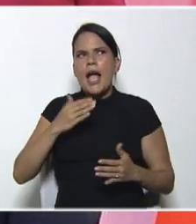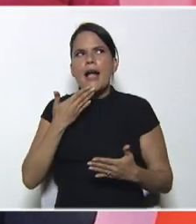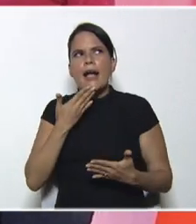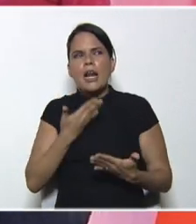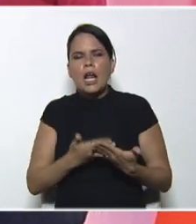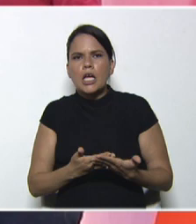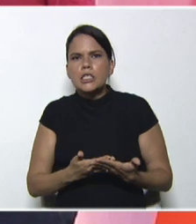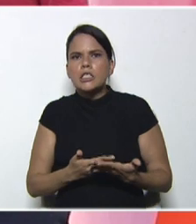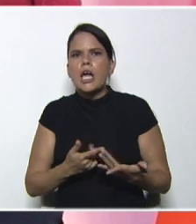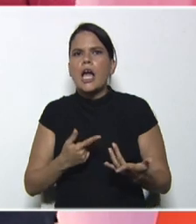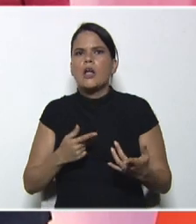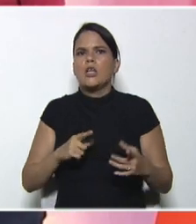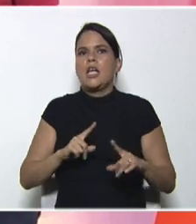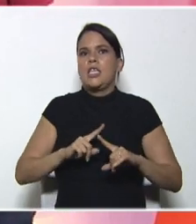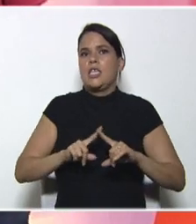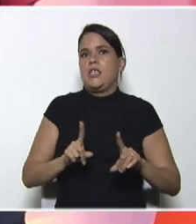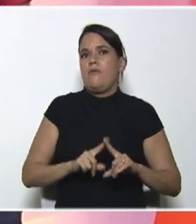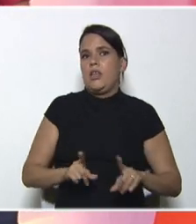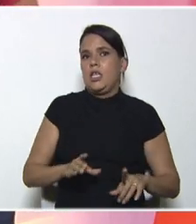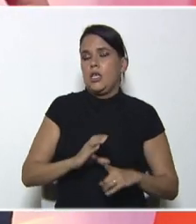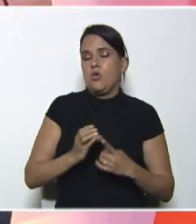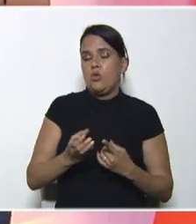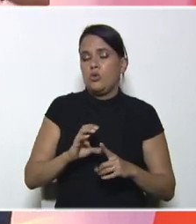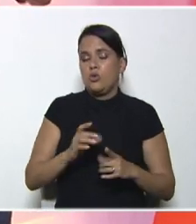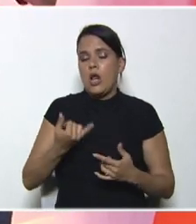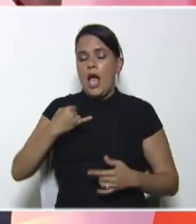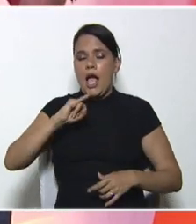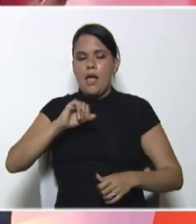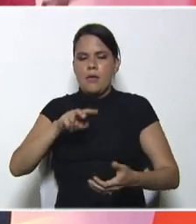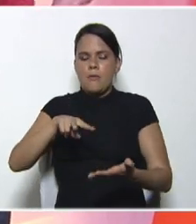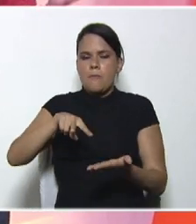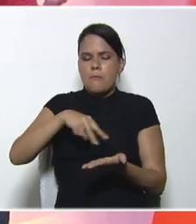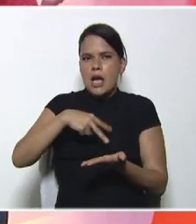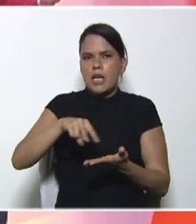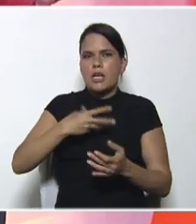bailes típicos, canciones,